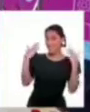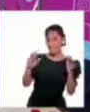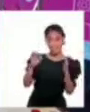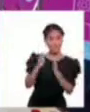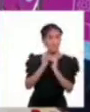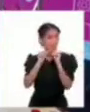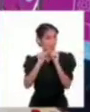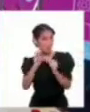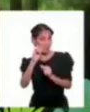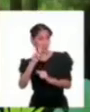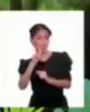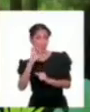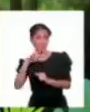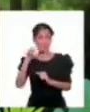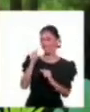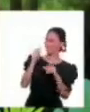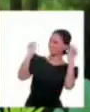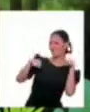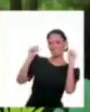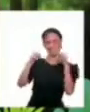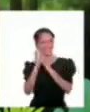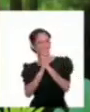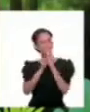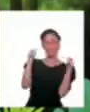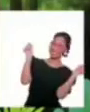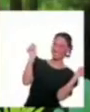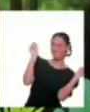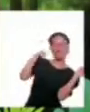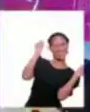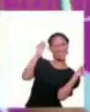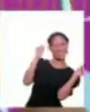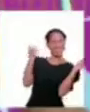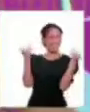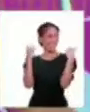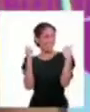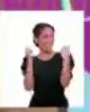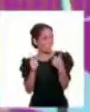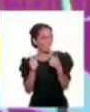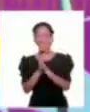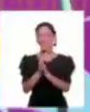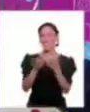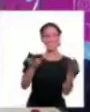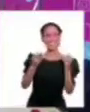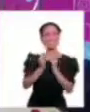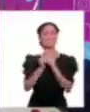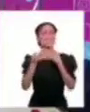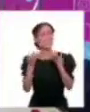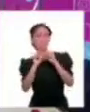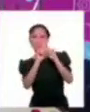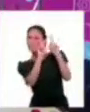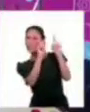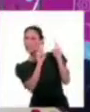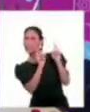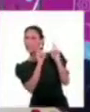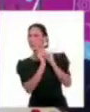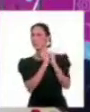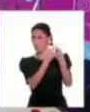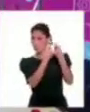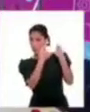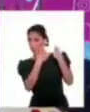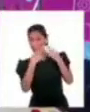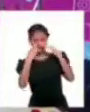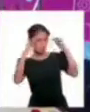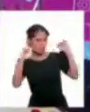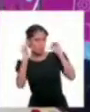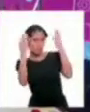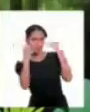¿Puedo continuar, Olinda? ¡Súper lista! ¡Genial! Estabas preguntándome sobre las niñas